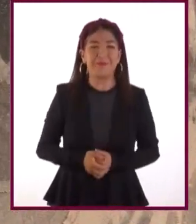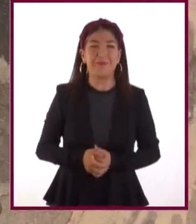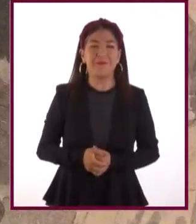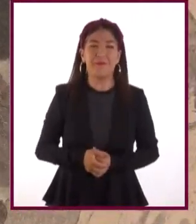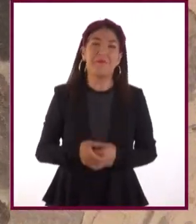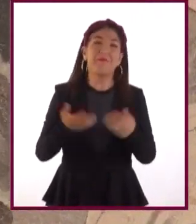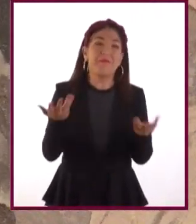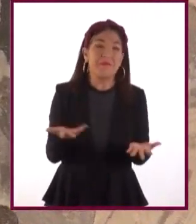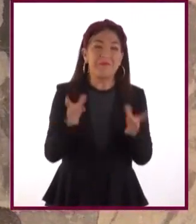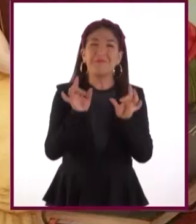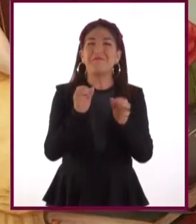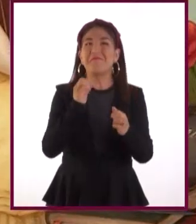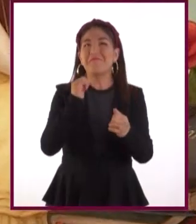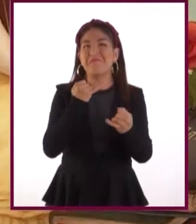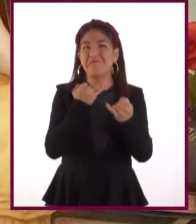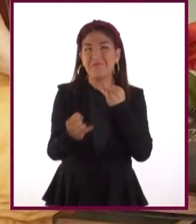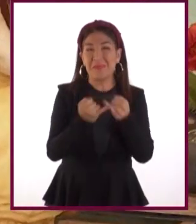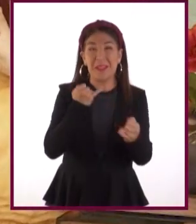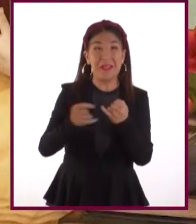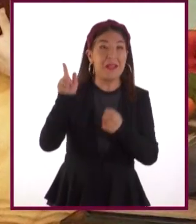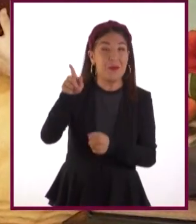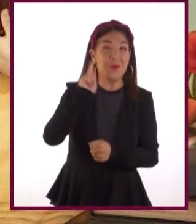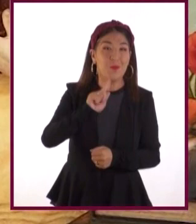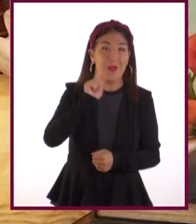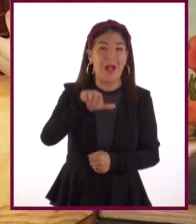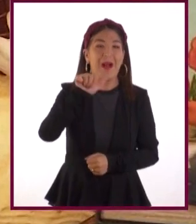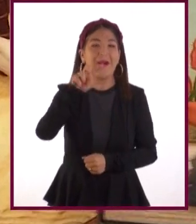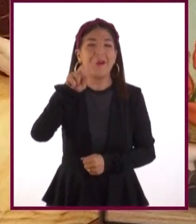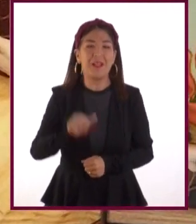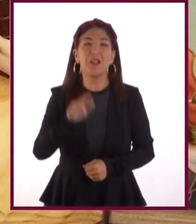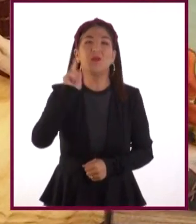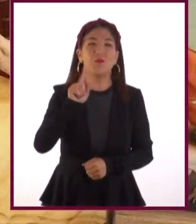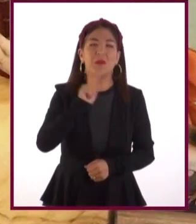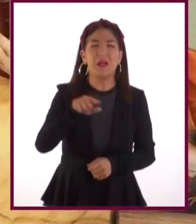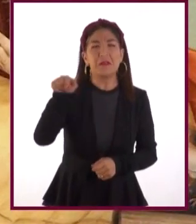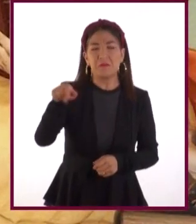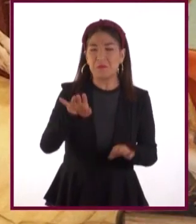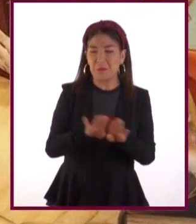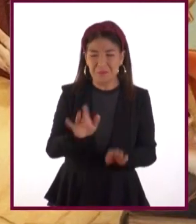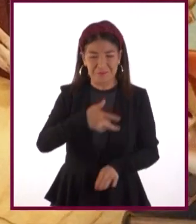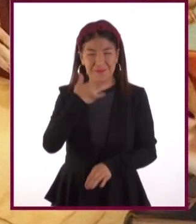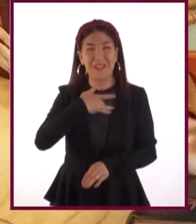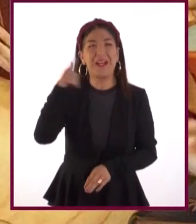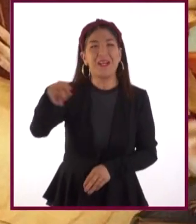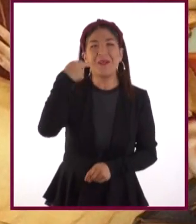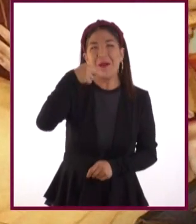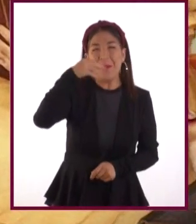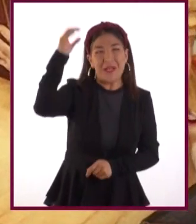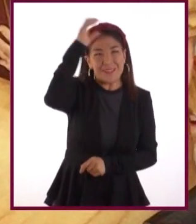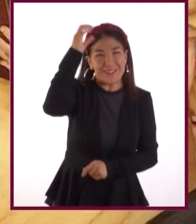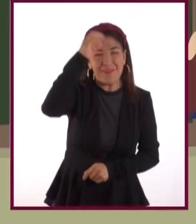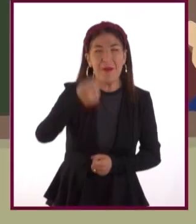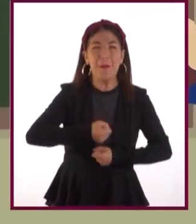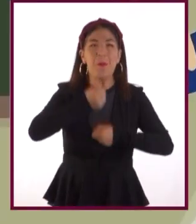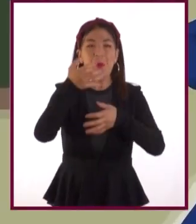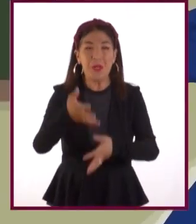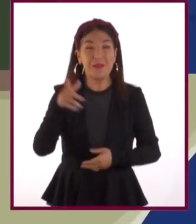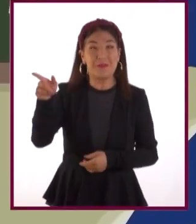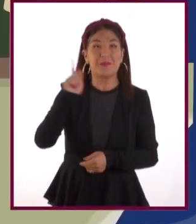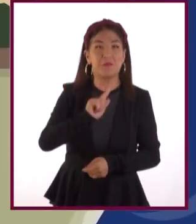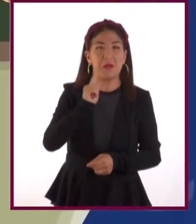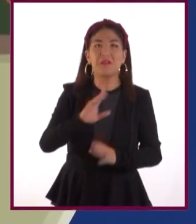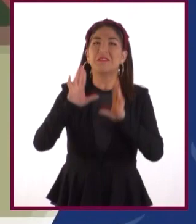haber heredado de su padre. Irónicamente, la propia Hada de Lovelace se autonombró científica poeta.